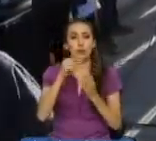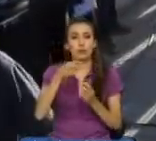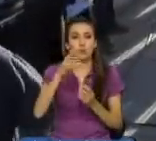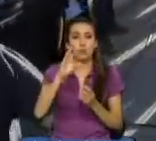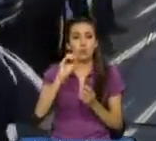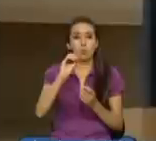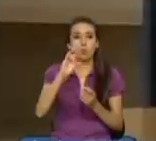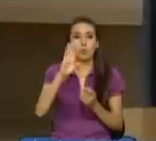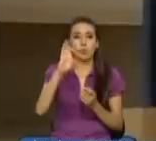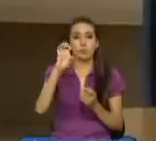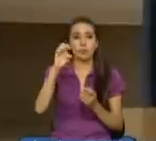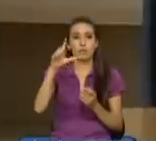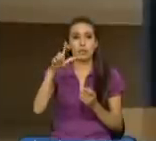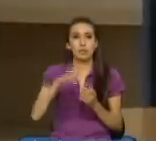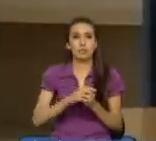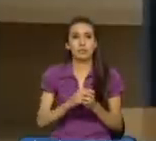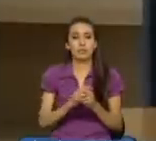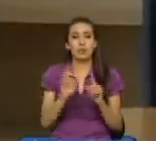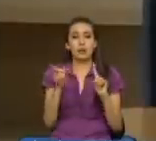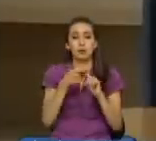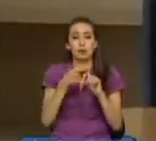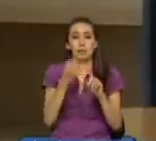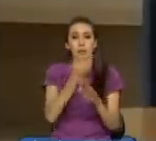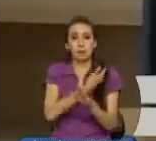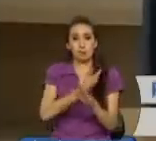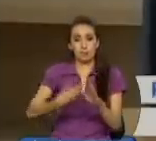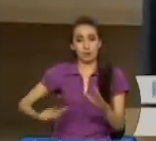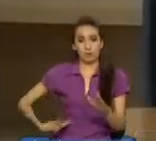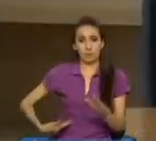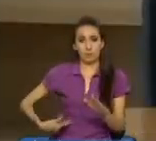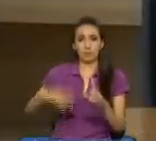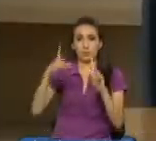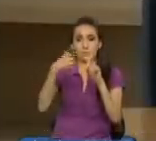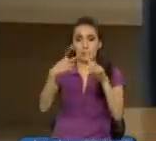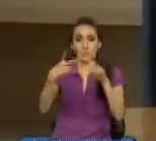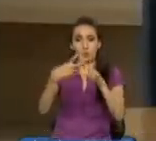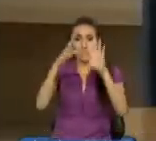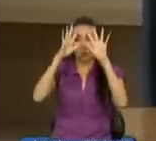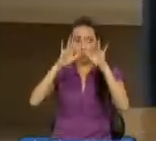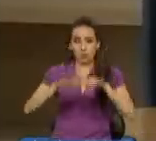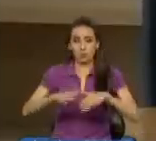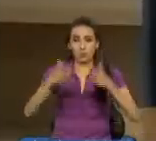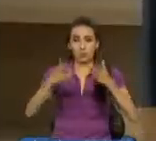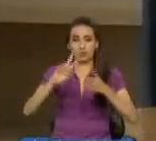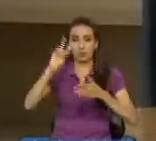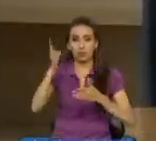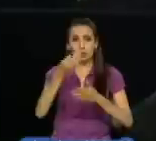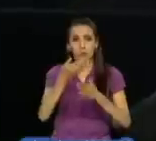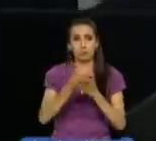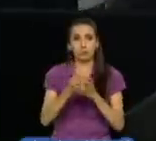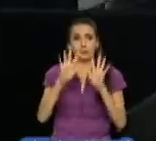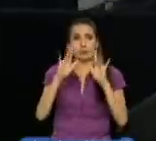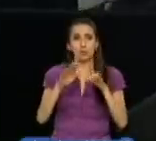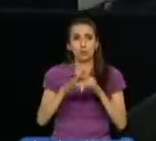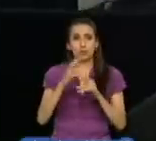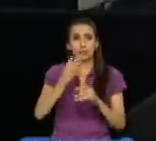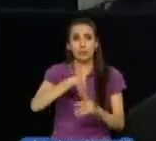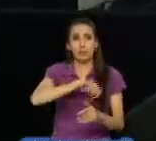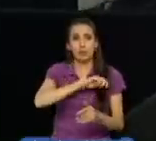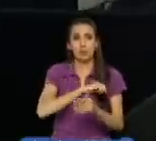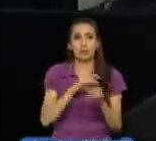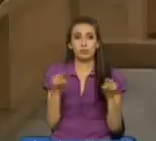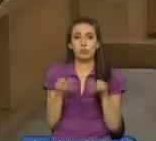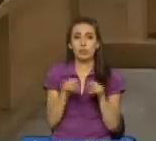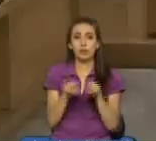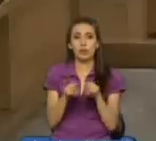afecta a su partido primero estaba el presidente luego estaba el secretario había tres vices secretarios generales rajoy que ha acudido